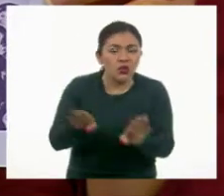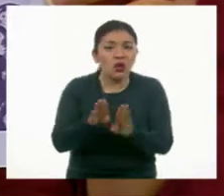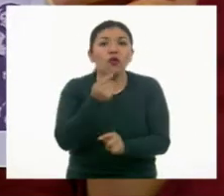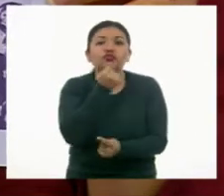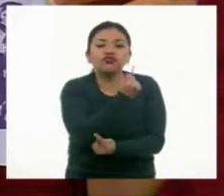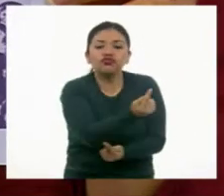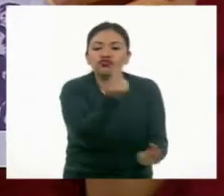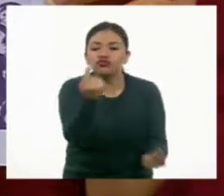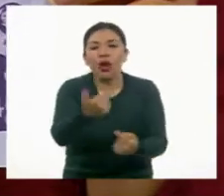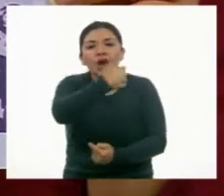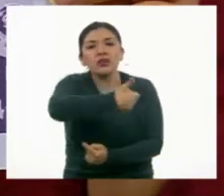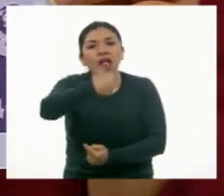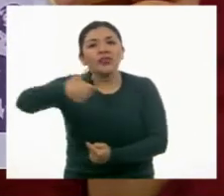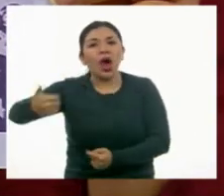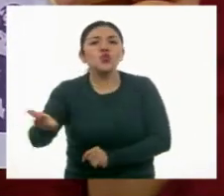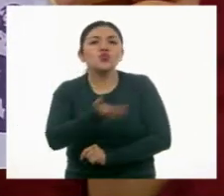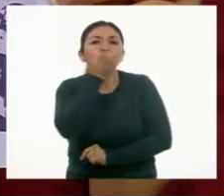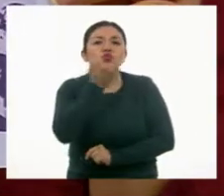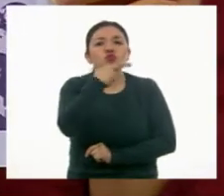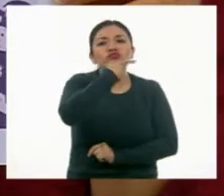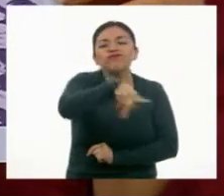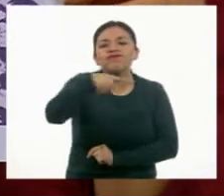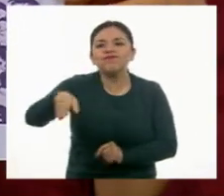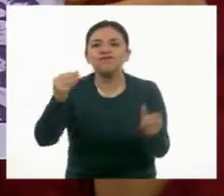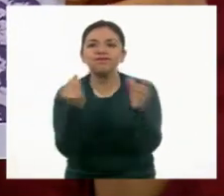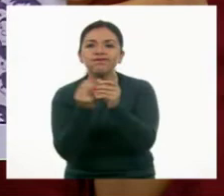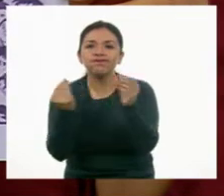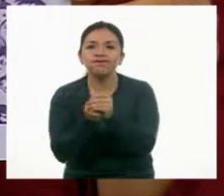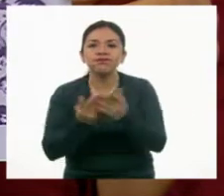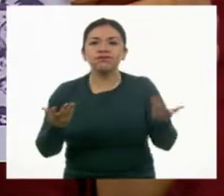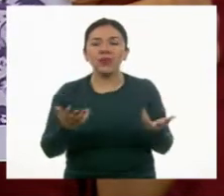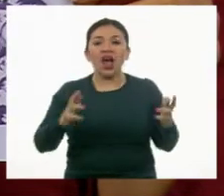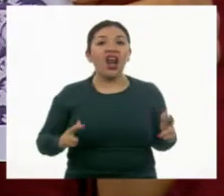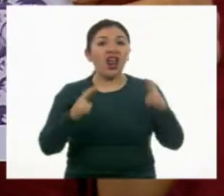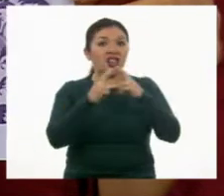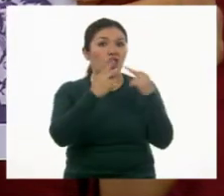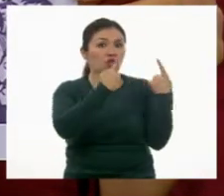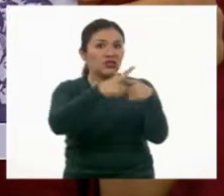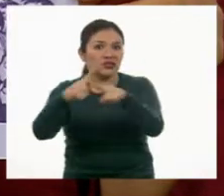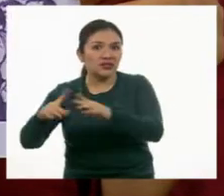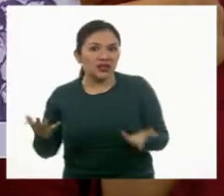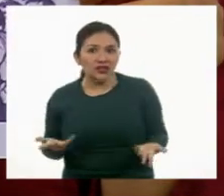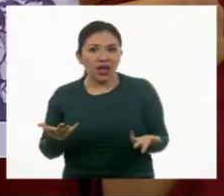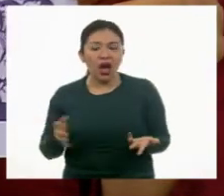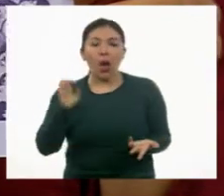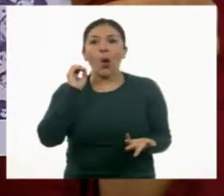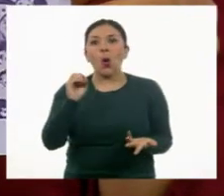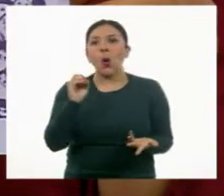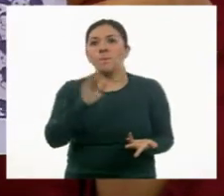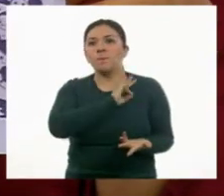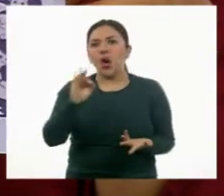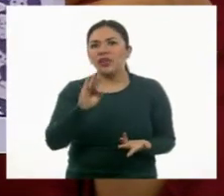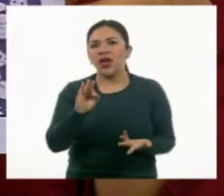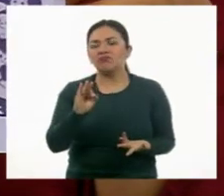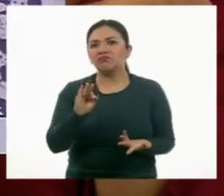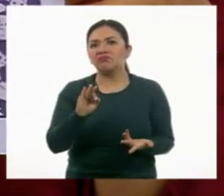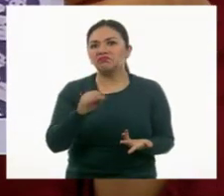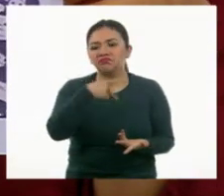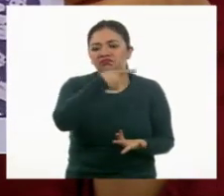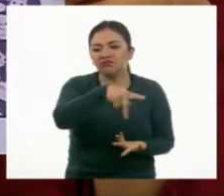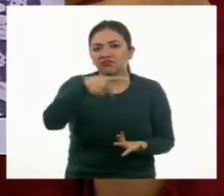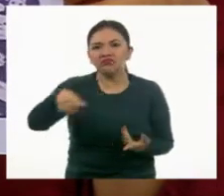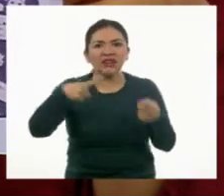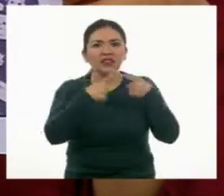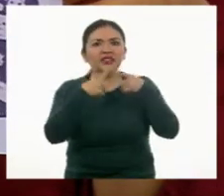niño puede tener costumbres propias, alguna religión diferente e incluso formas